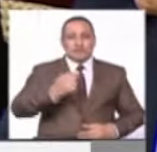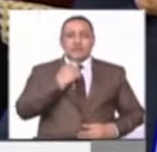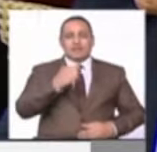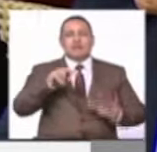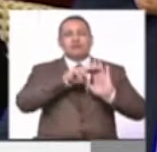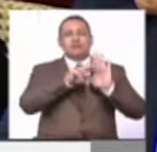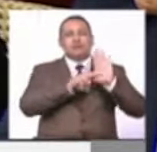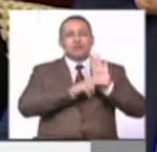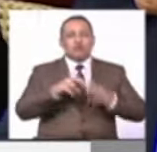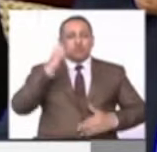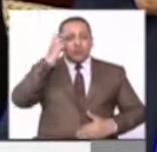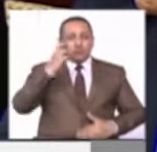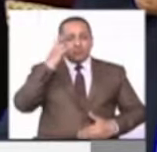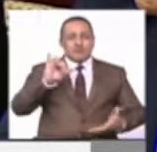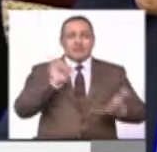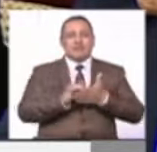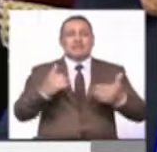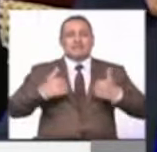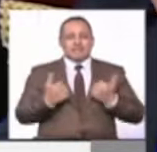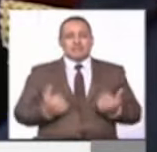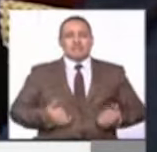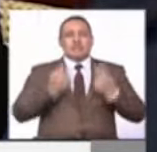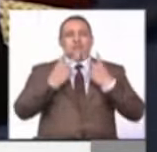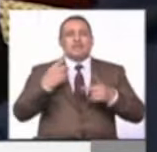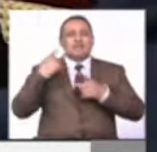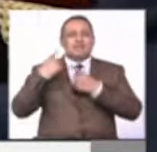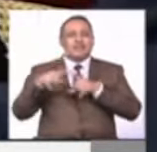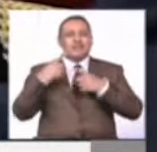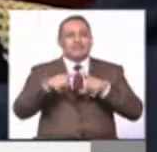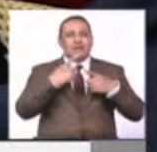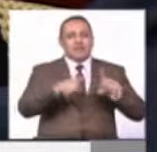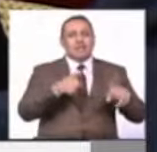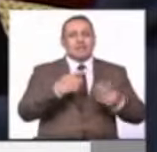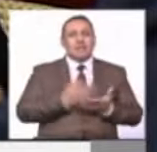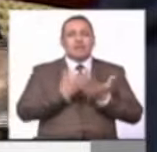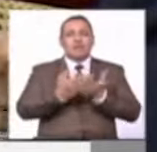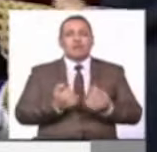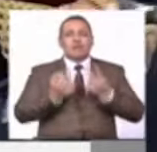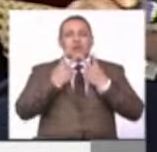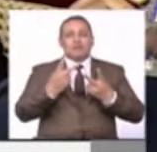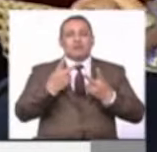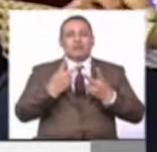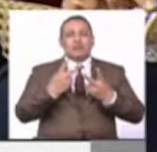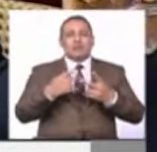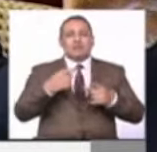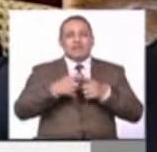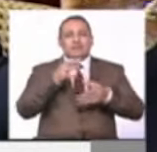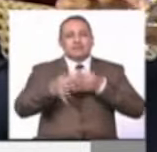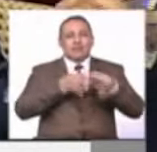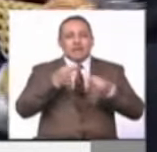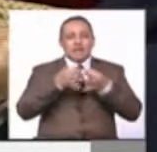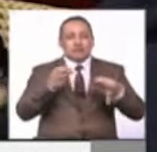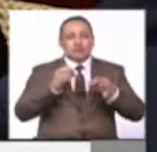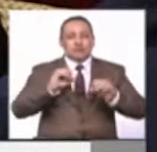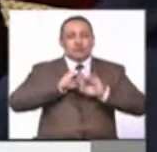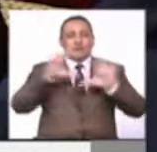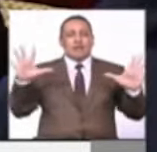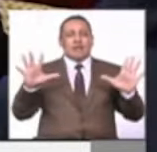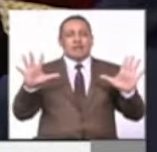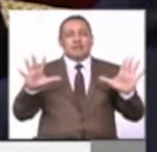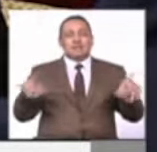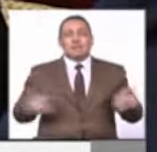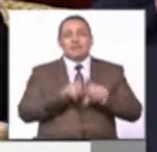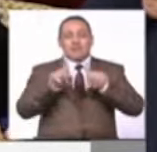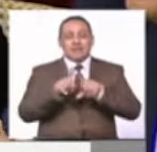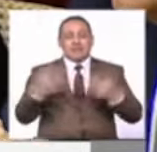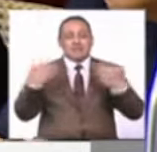norma política que encierra distintas opciones axiológicas al igual que